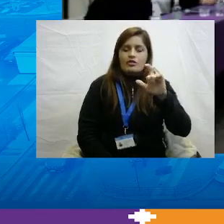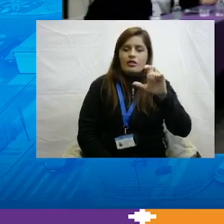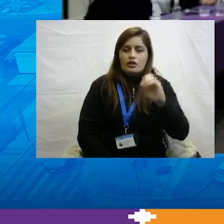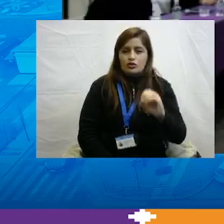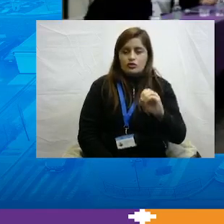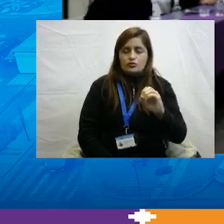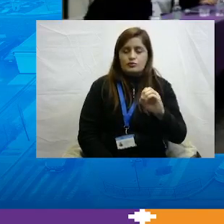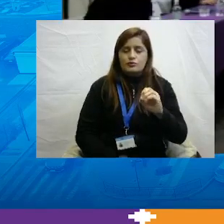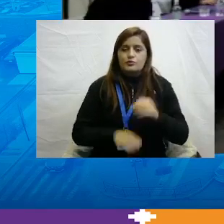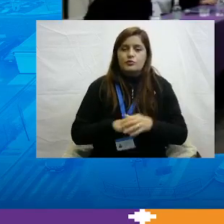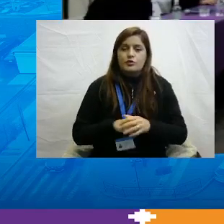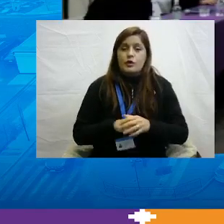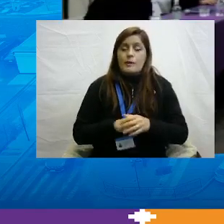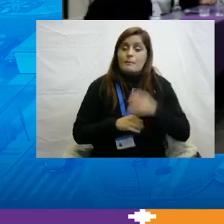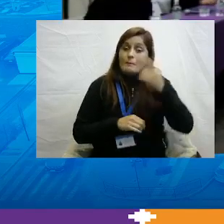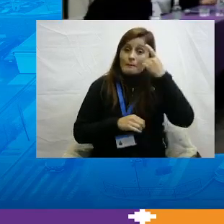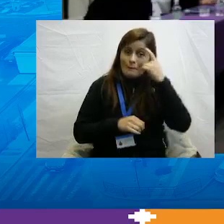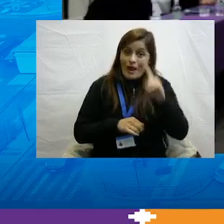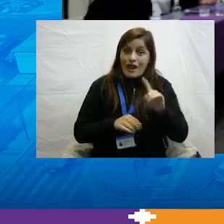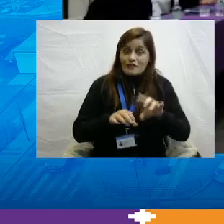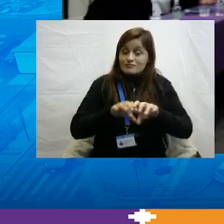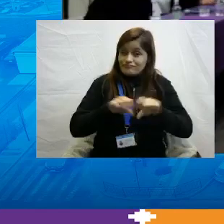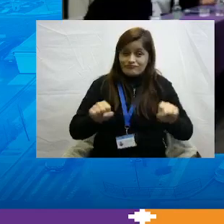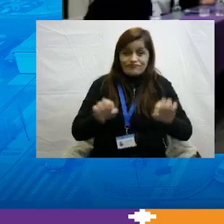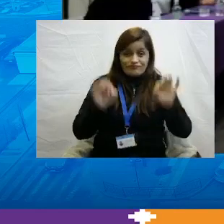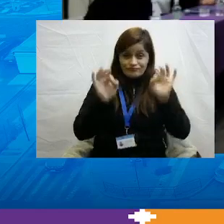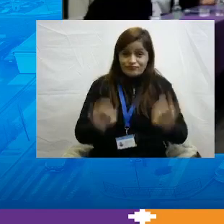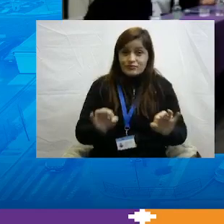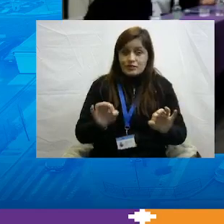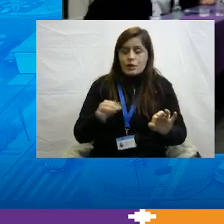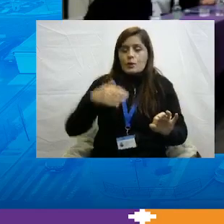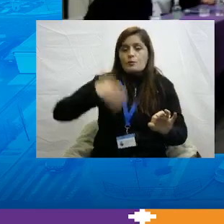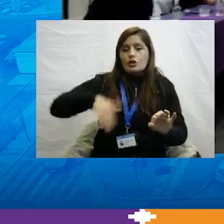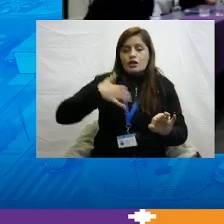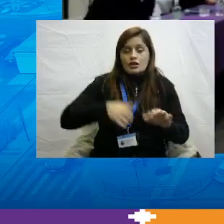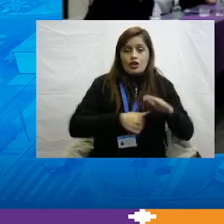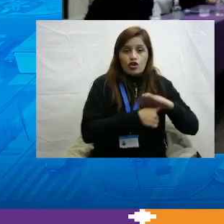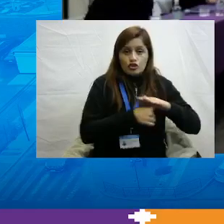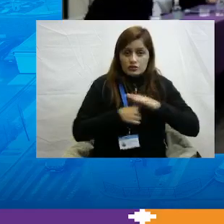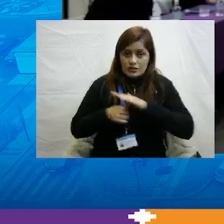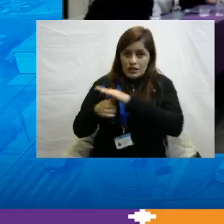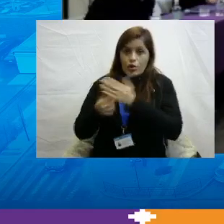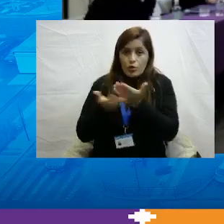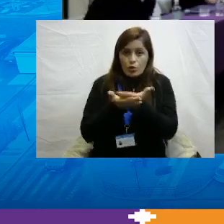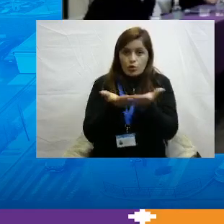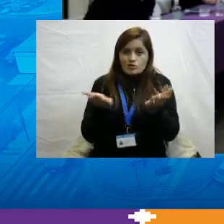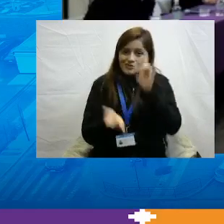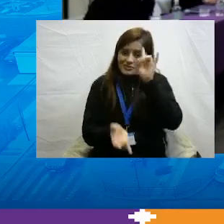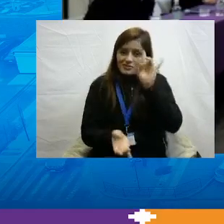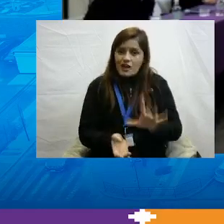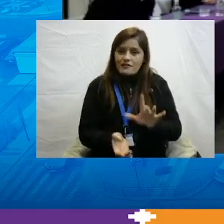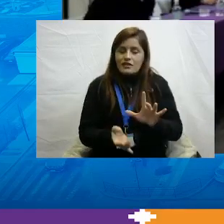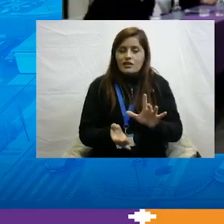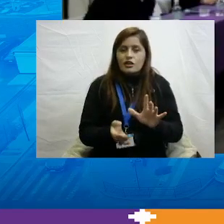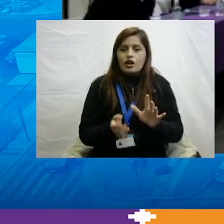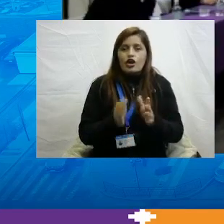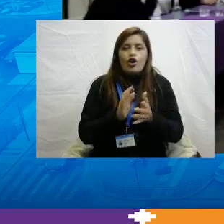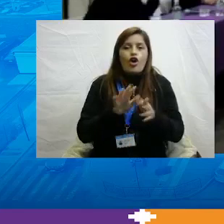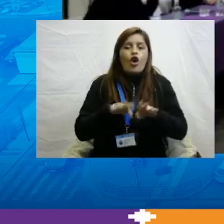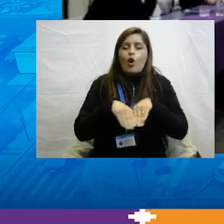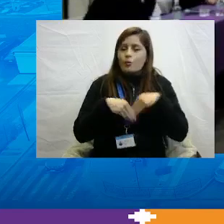poder concretar también este proceso, que es importante, concejales, que puedan estar la totalidad del Consejo